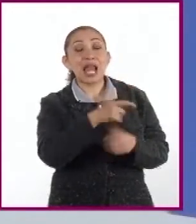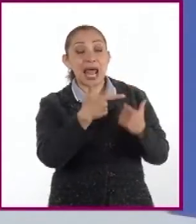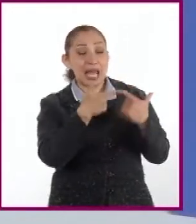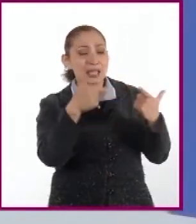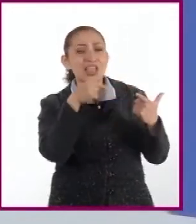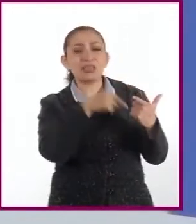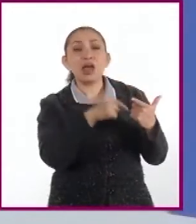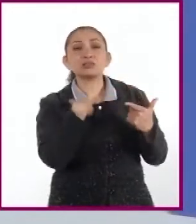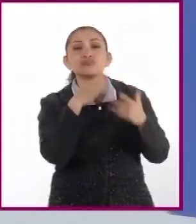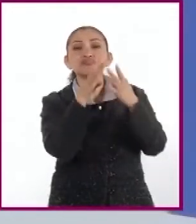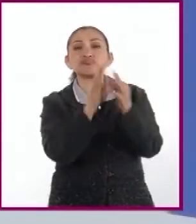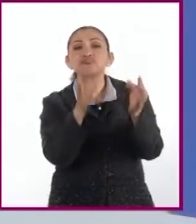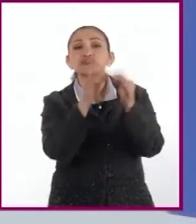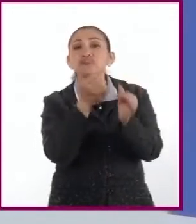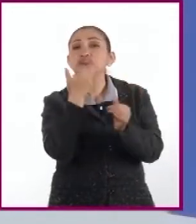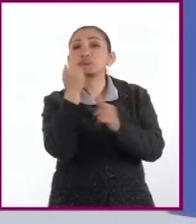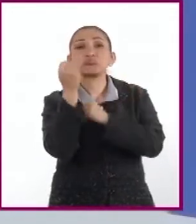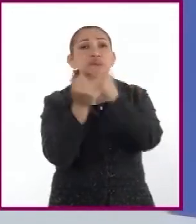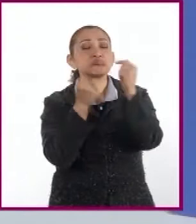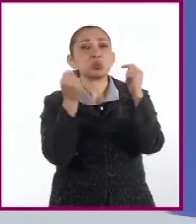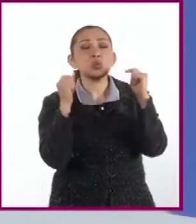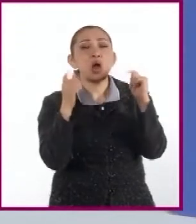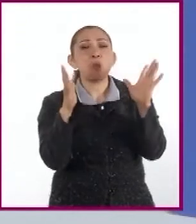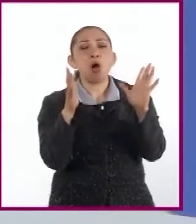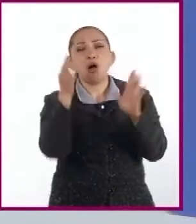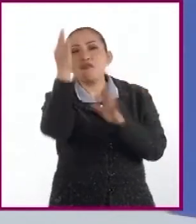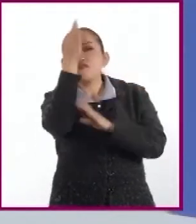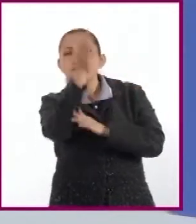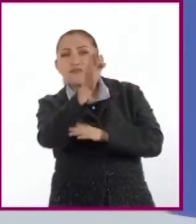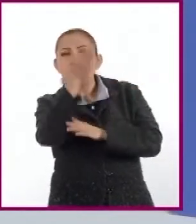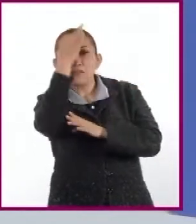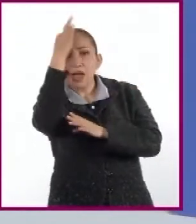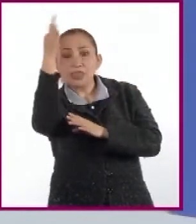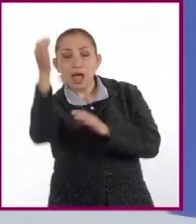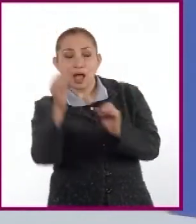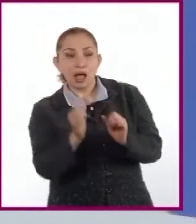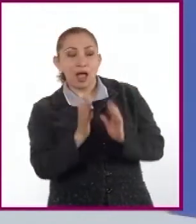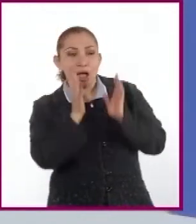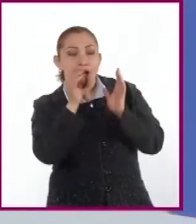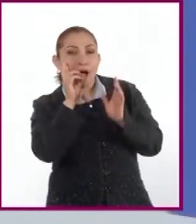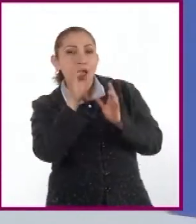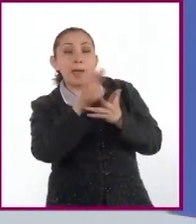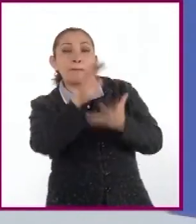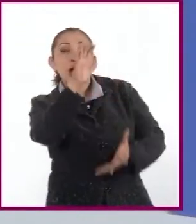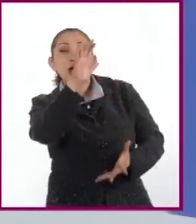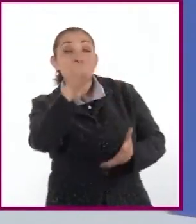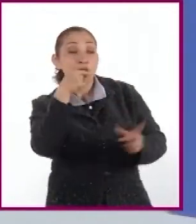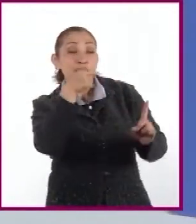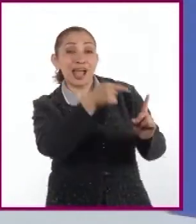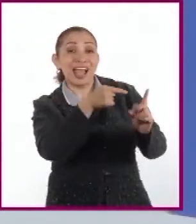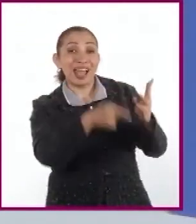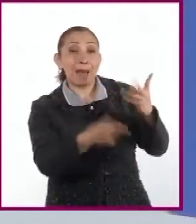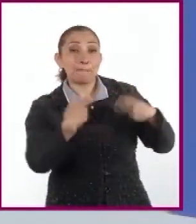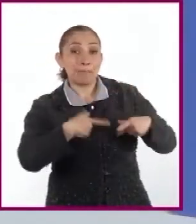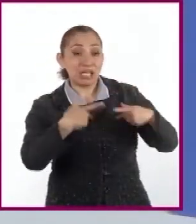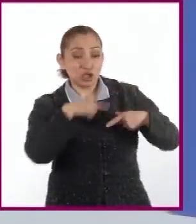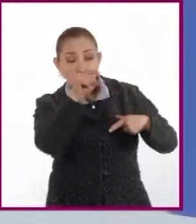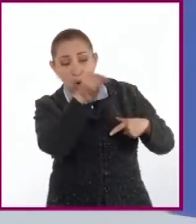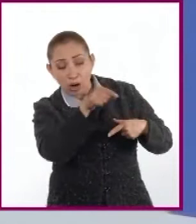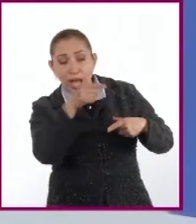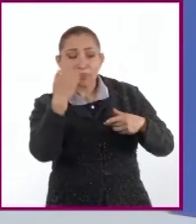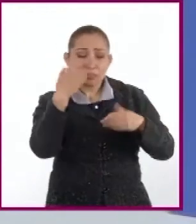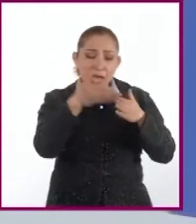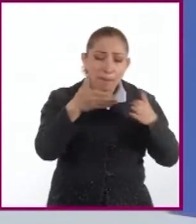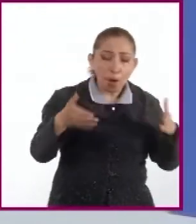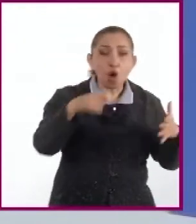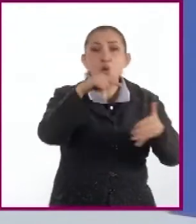es una narración tradicional fantástica, en esencia admirativa, generalmente puntualizada en personas, época